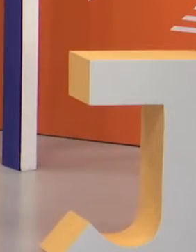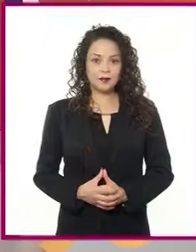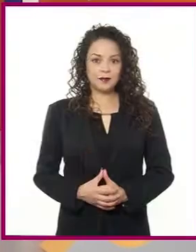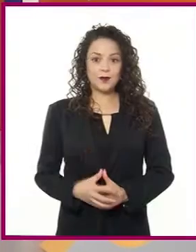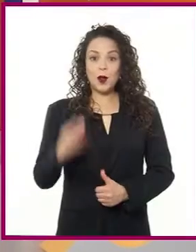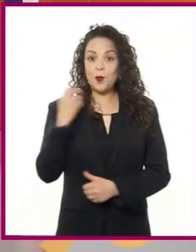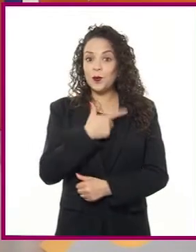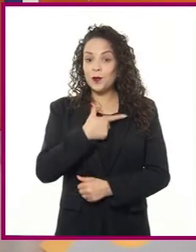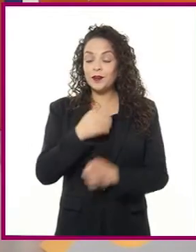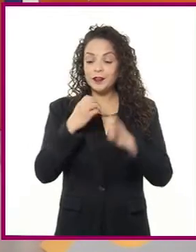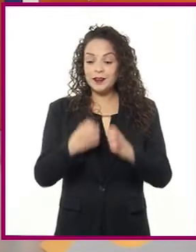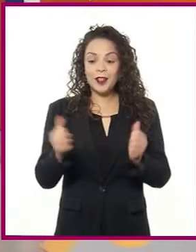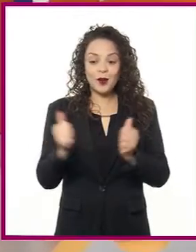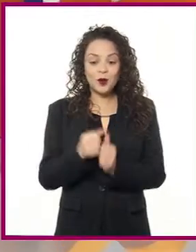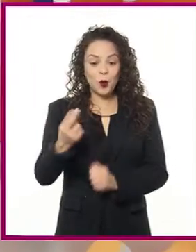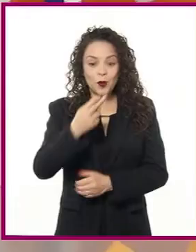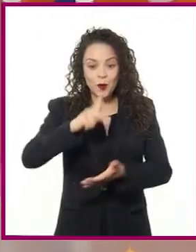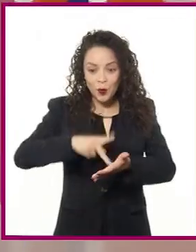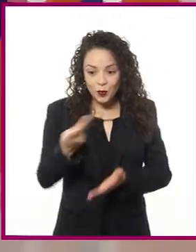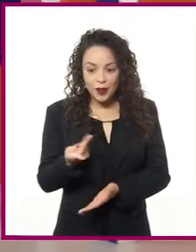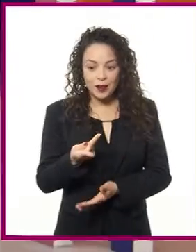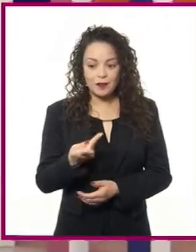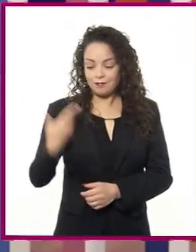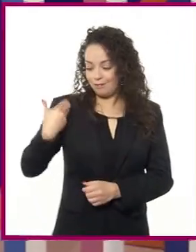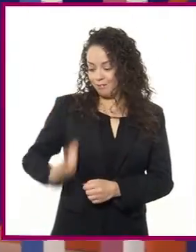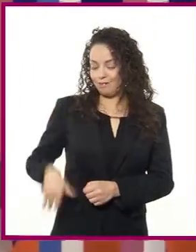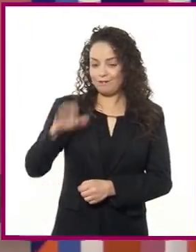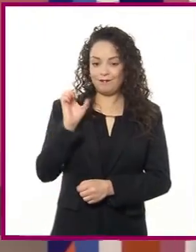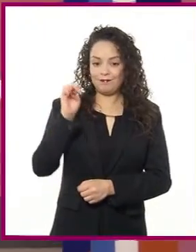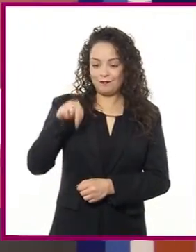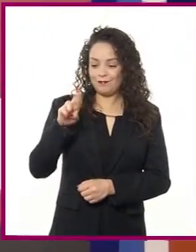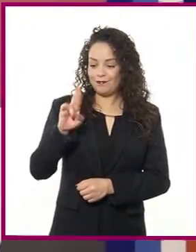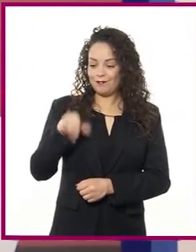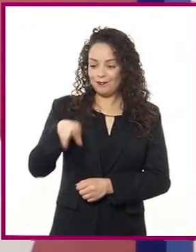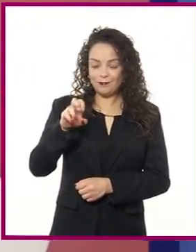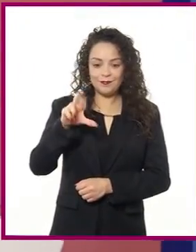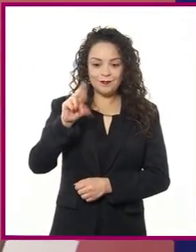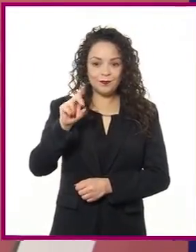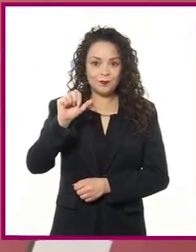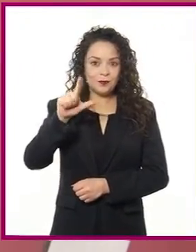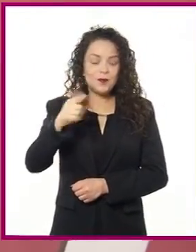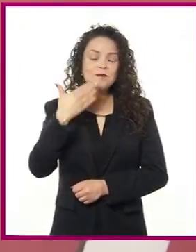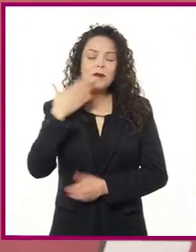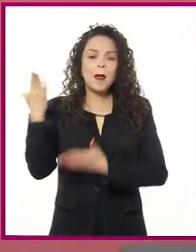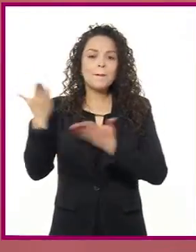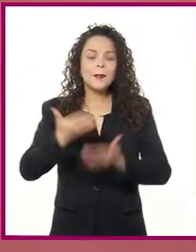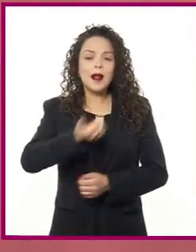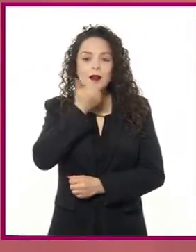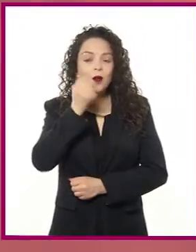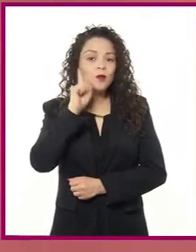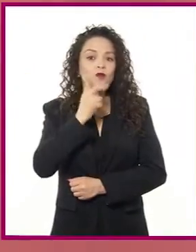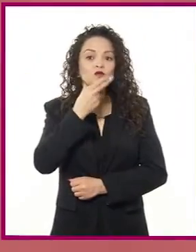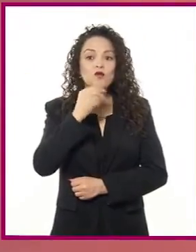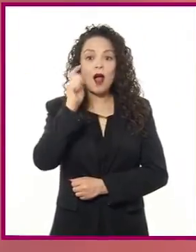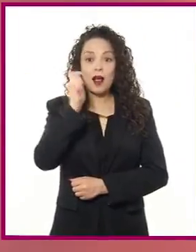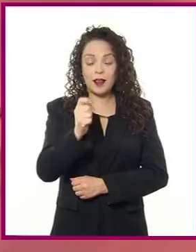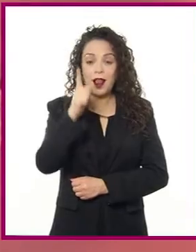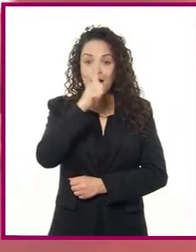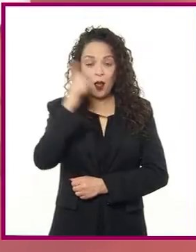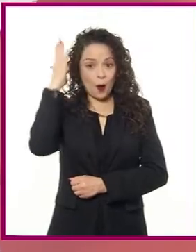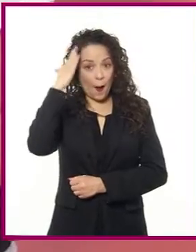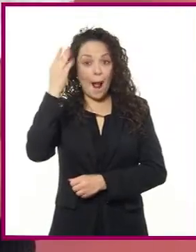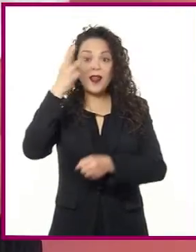Qué gusto estar nuevamente con ustedes. Soy Enrique Rodal y les doy la bienvenida a las alumnas y alumnos de lengua materna de tercer grado